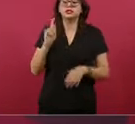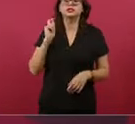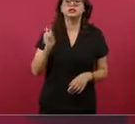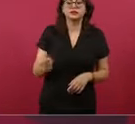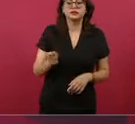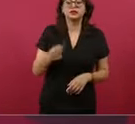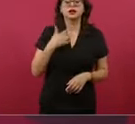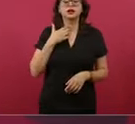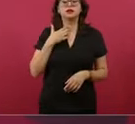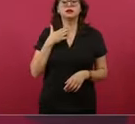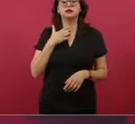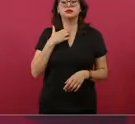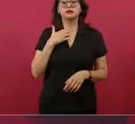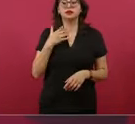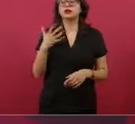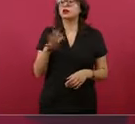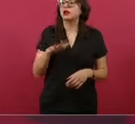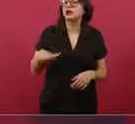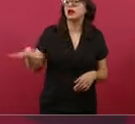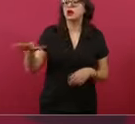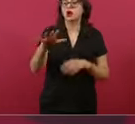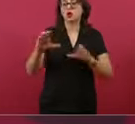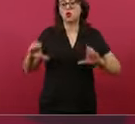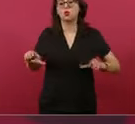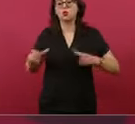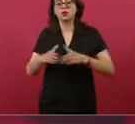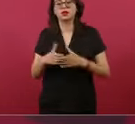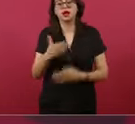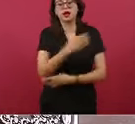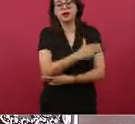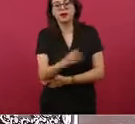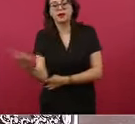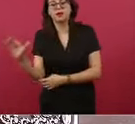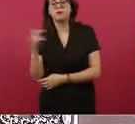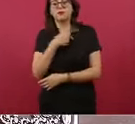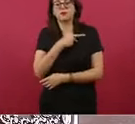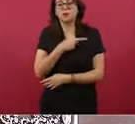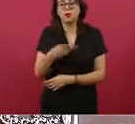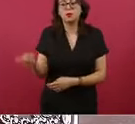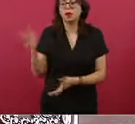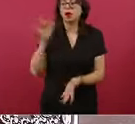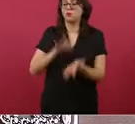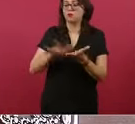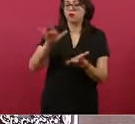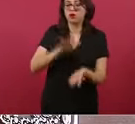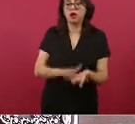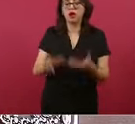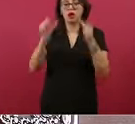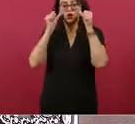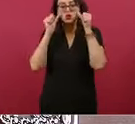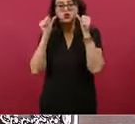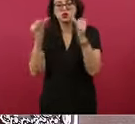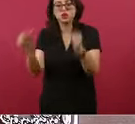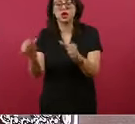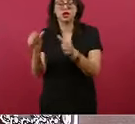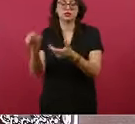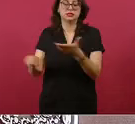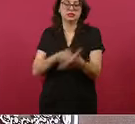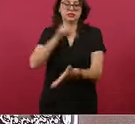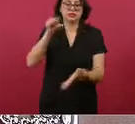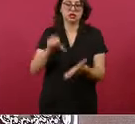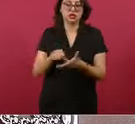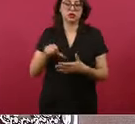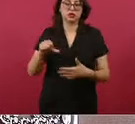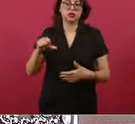para ayudar en comunidades campesinas, pobres, de Centroamérica, sobre